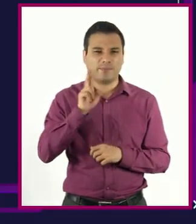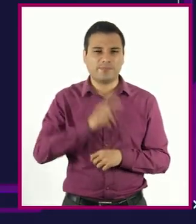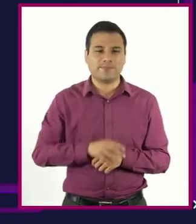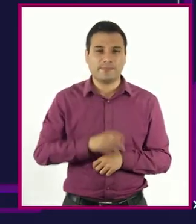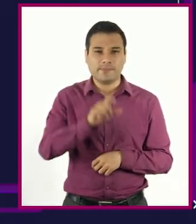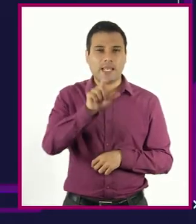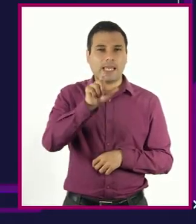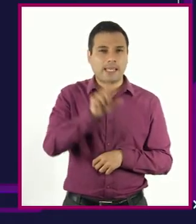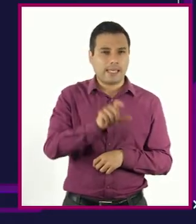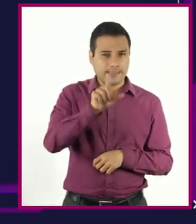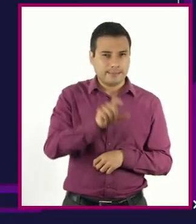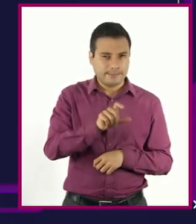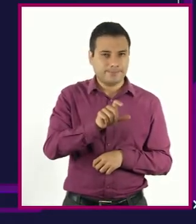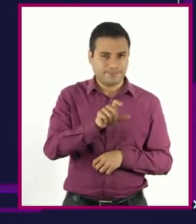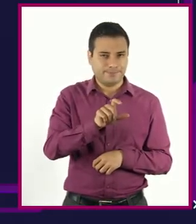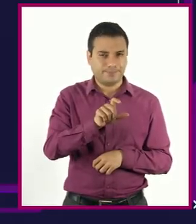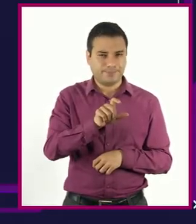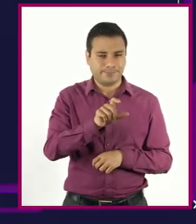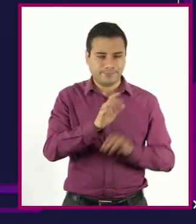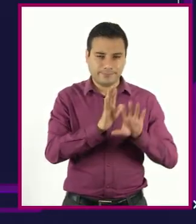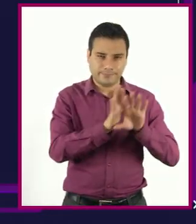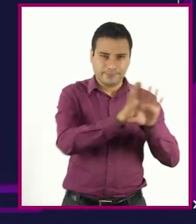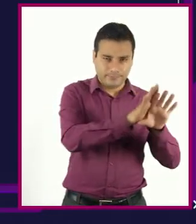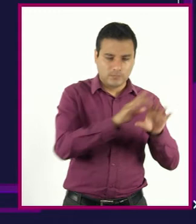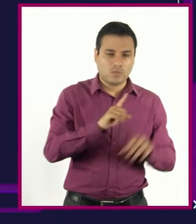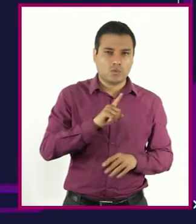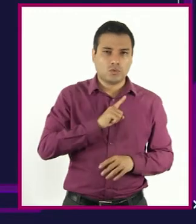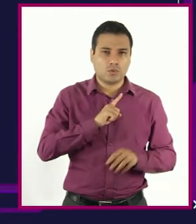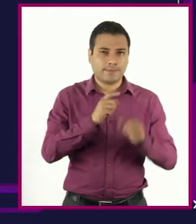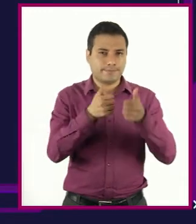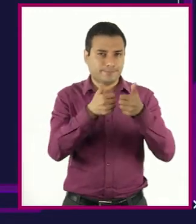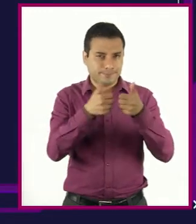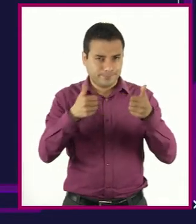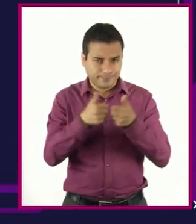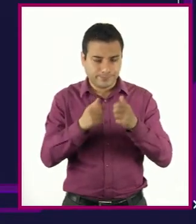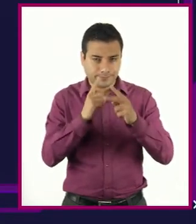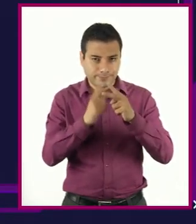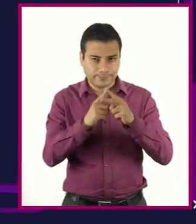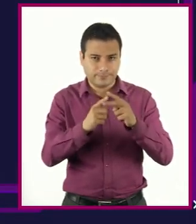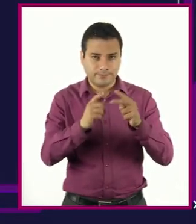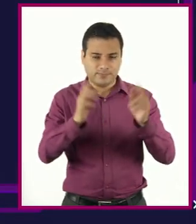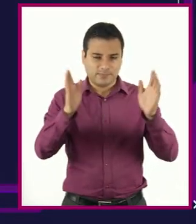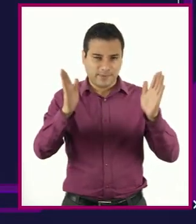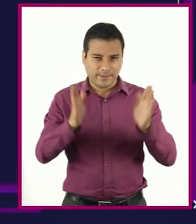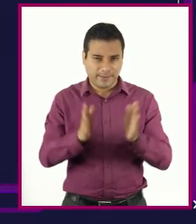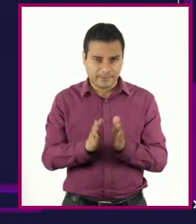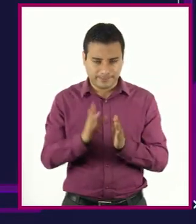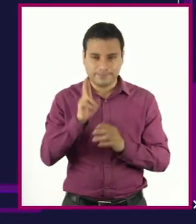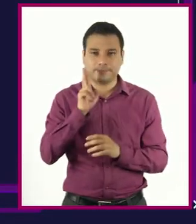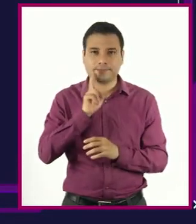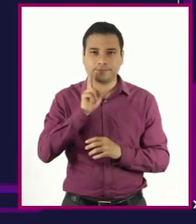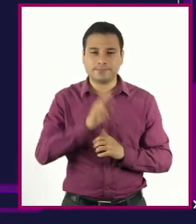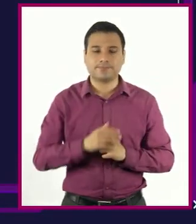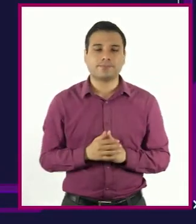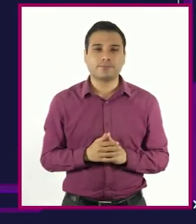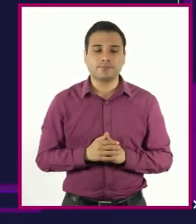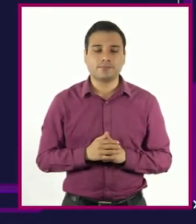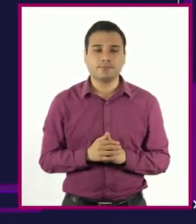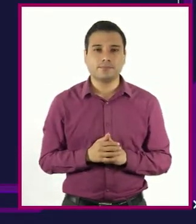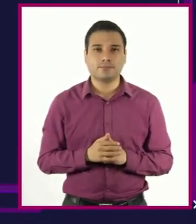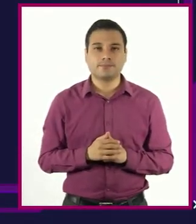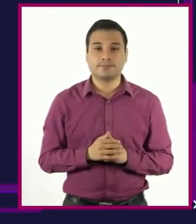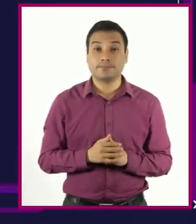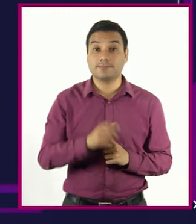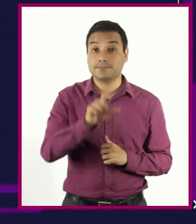de ambos lados de la comparación y después dividir ambos lados entre 3. Como el valor